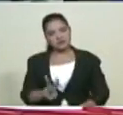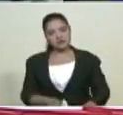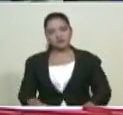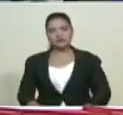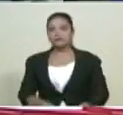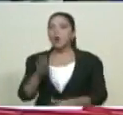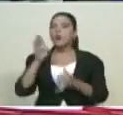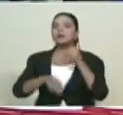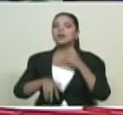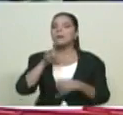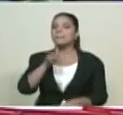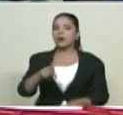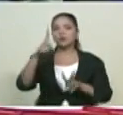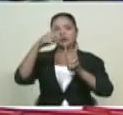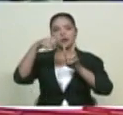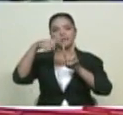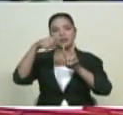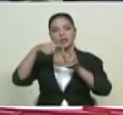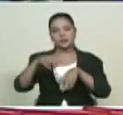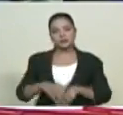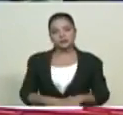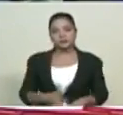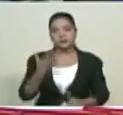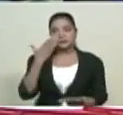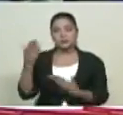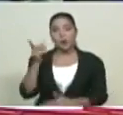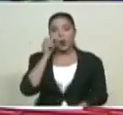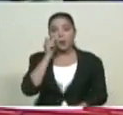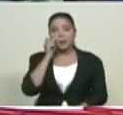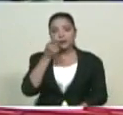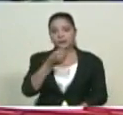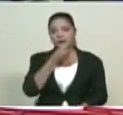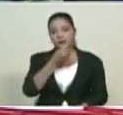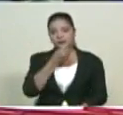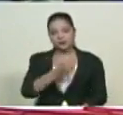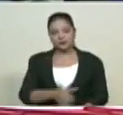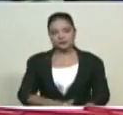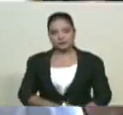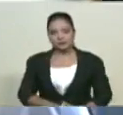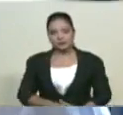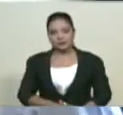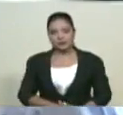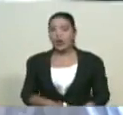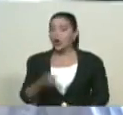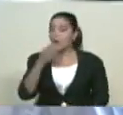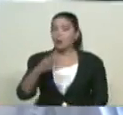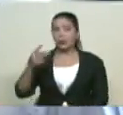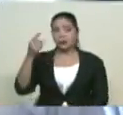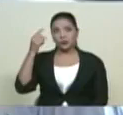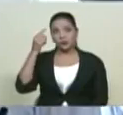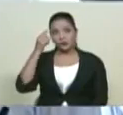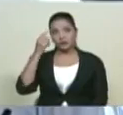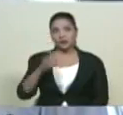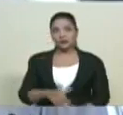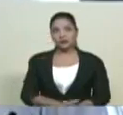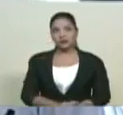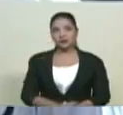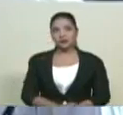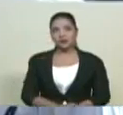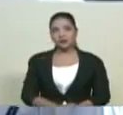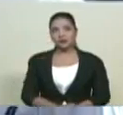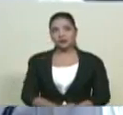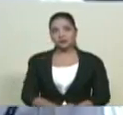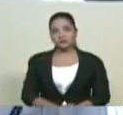Última pregunta por Venezolana de Televisión, Carlos Arellán. Muy buenos días. ¿Cómo está? También, muy